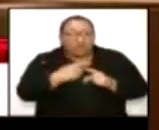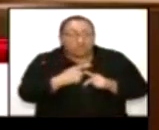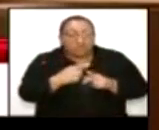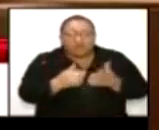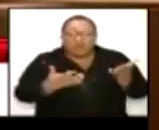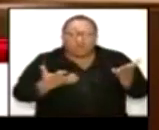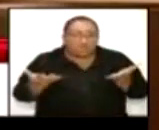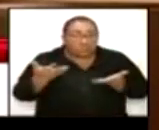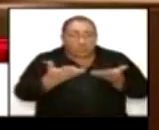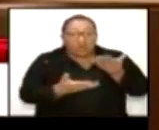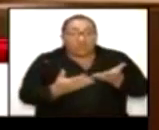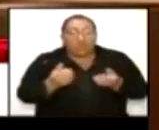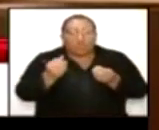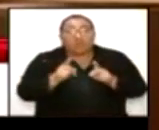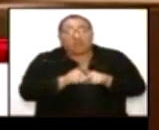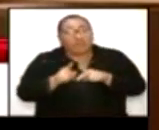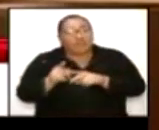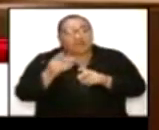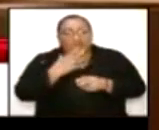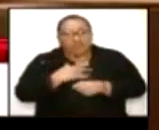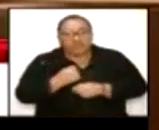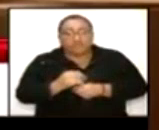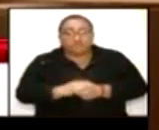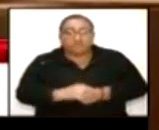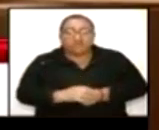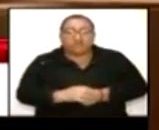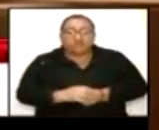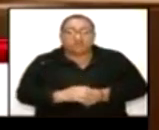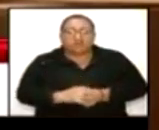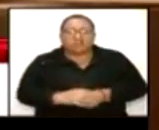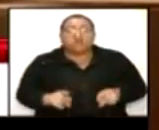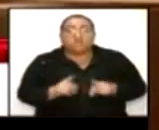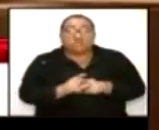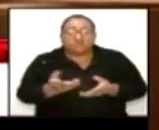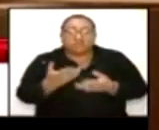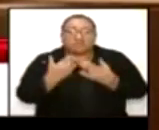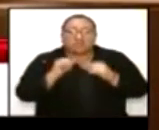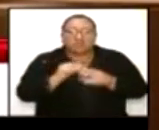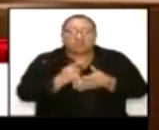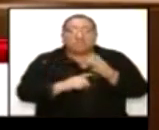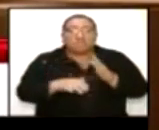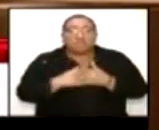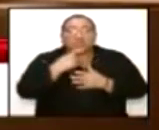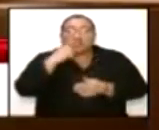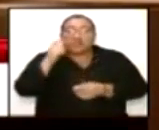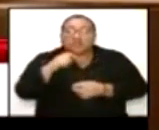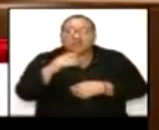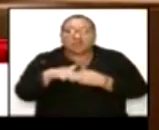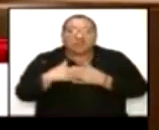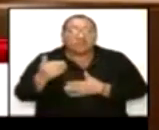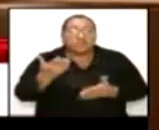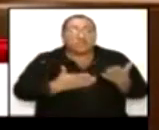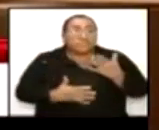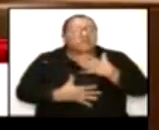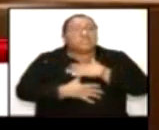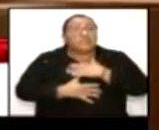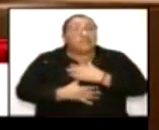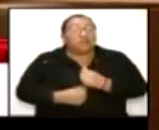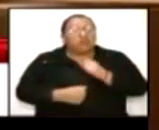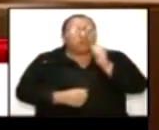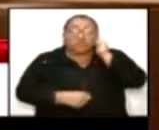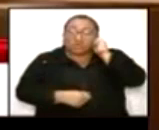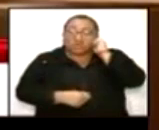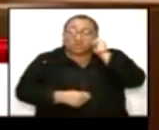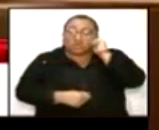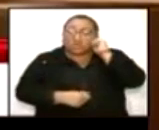circunstancias particulares, como es la edad. Además de recibir información necesaria sobre los servicios de salud a los que